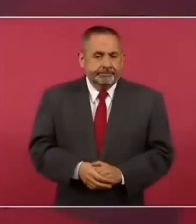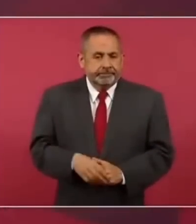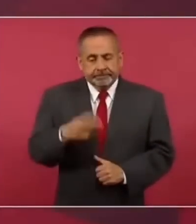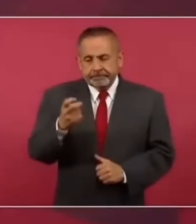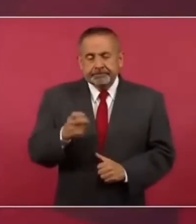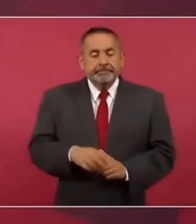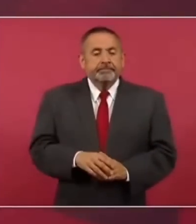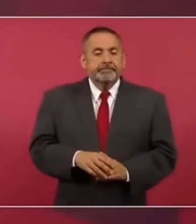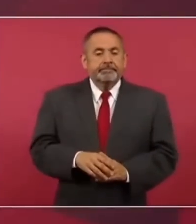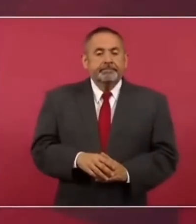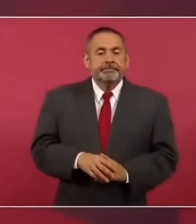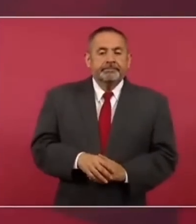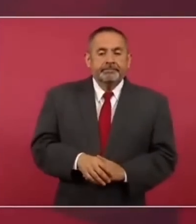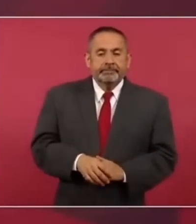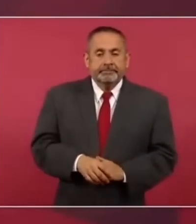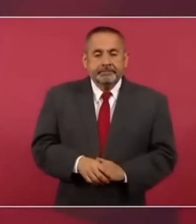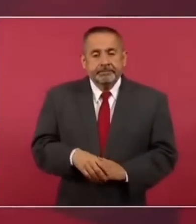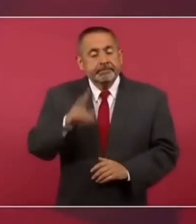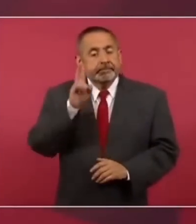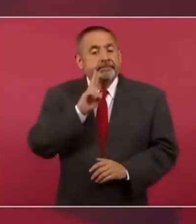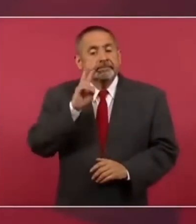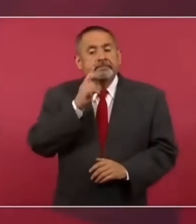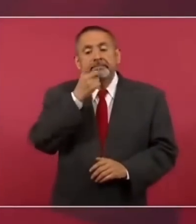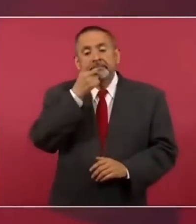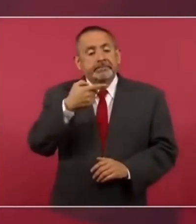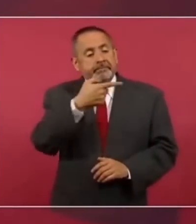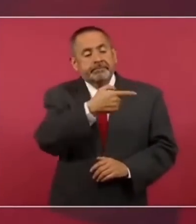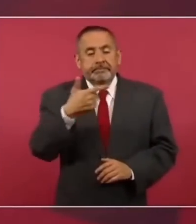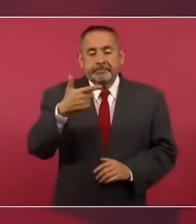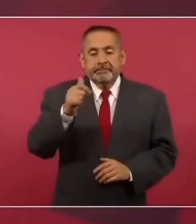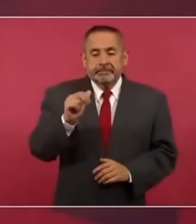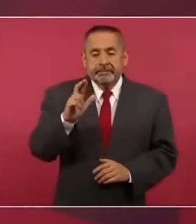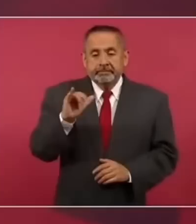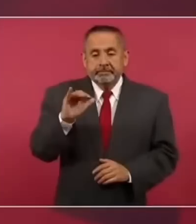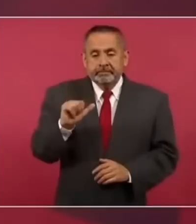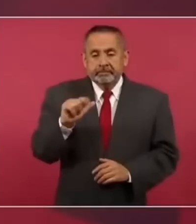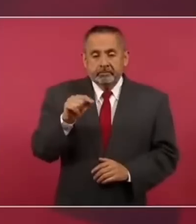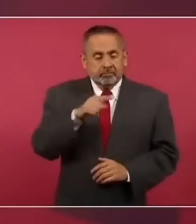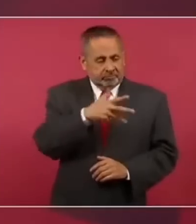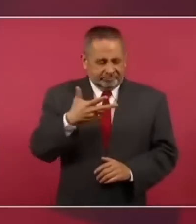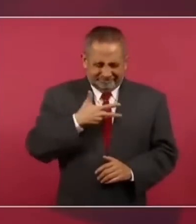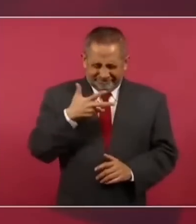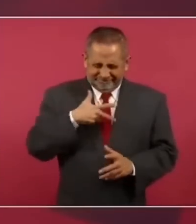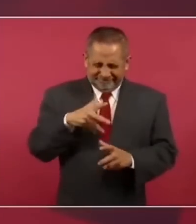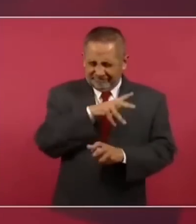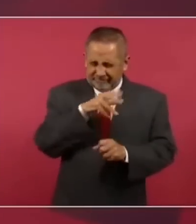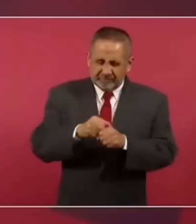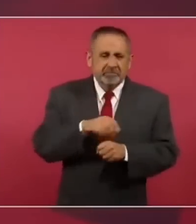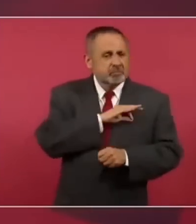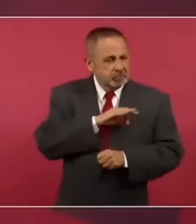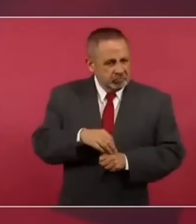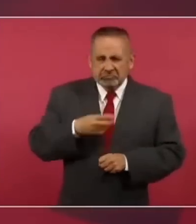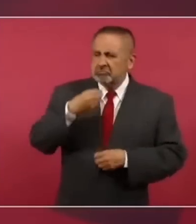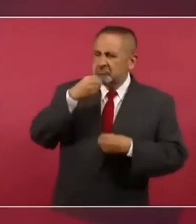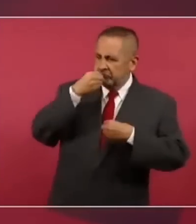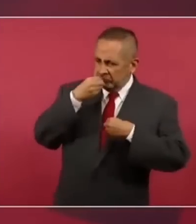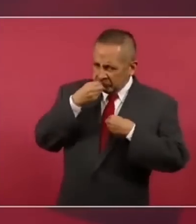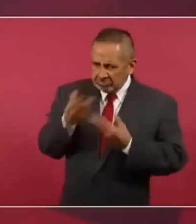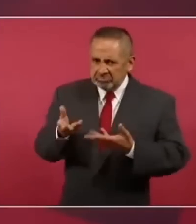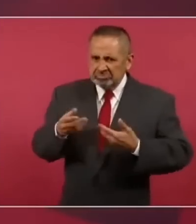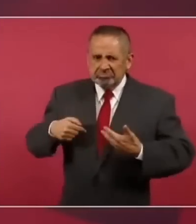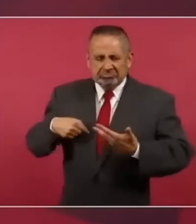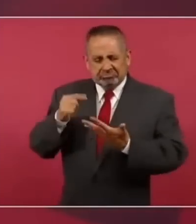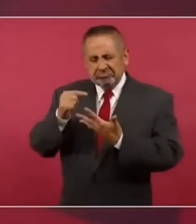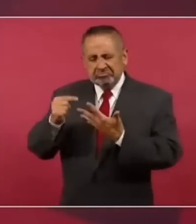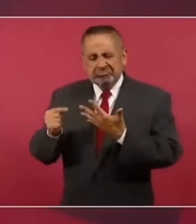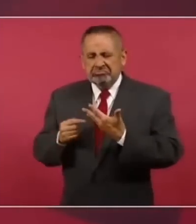Entonces, hay que ver qué dice García Luna. Él tiene la posibilidad, no